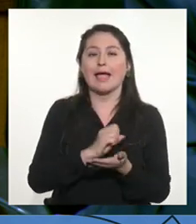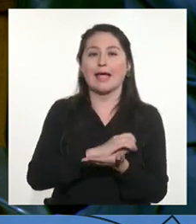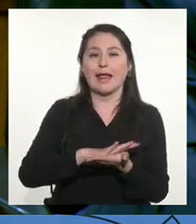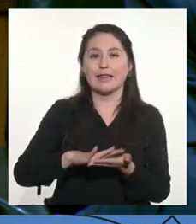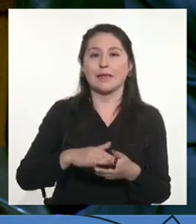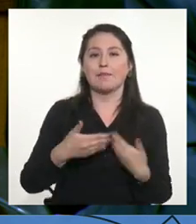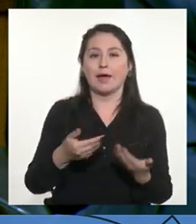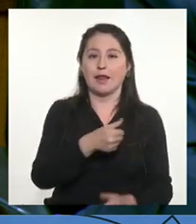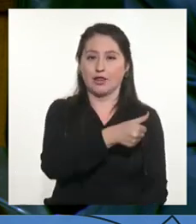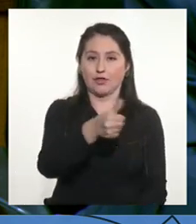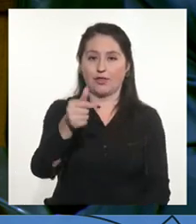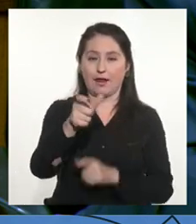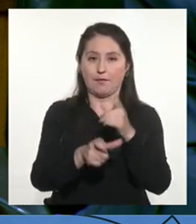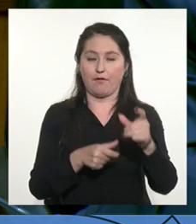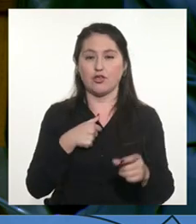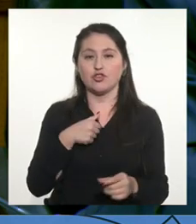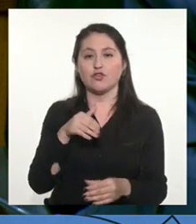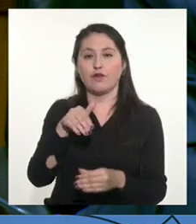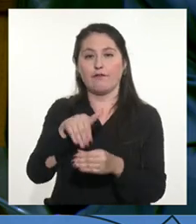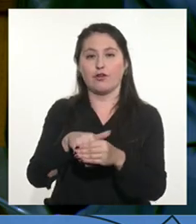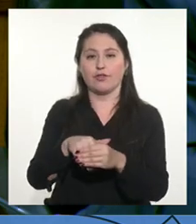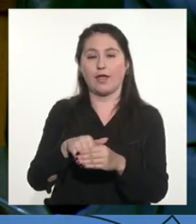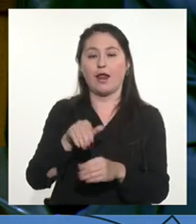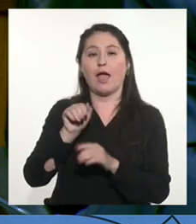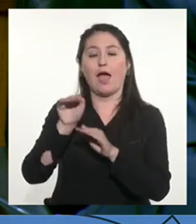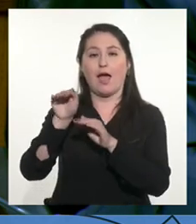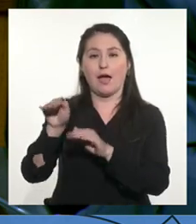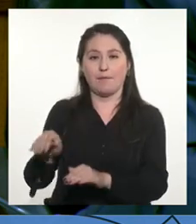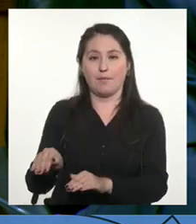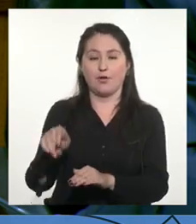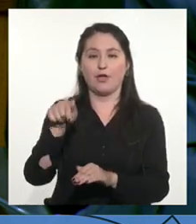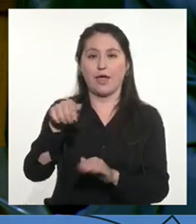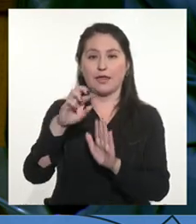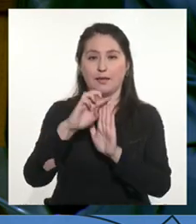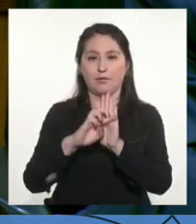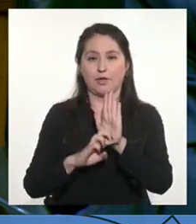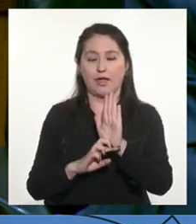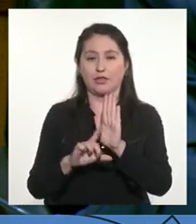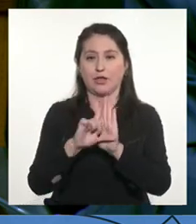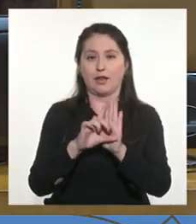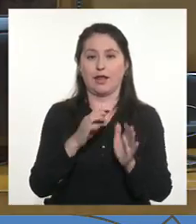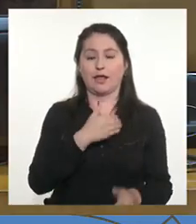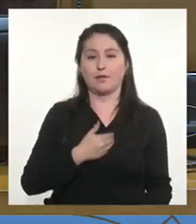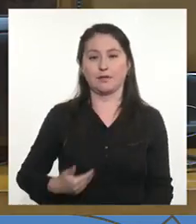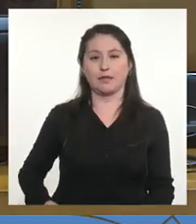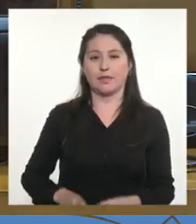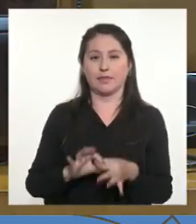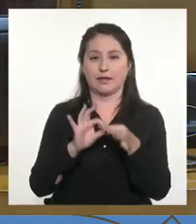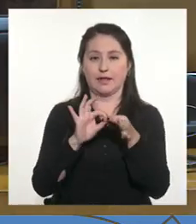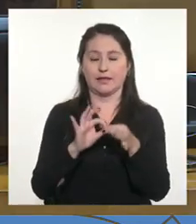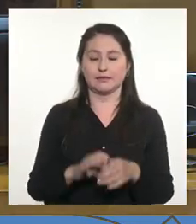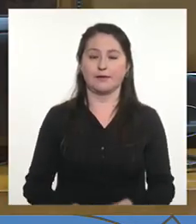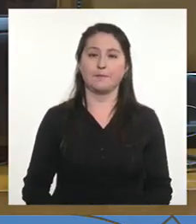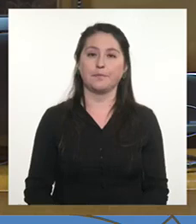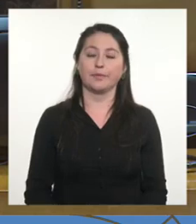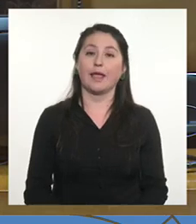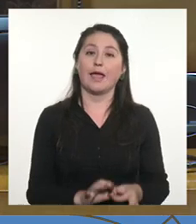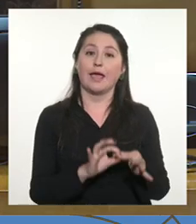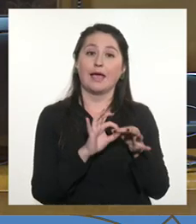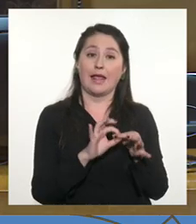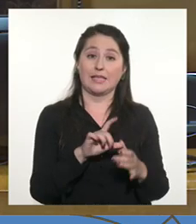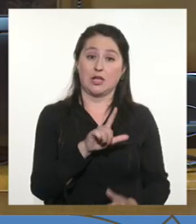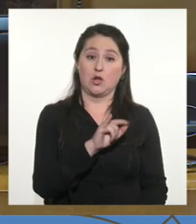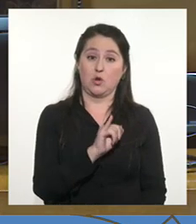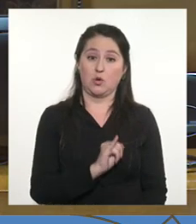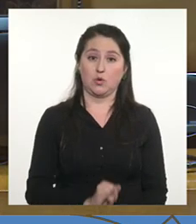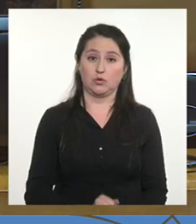las personas voy a votar favorablemente este proyecto de la iss presidente gracias y ahora se hacen ahora lucen despedidas